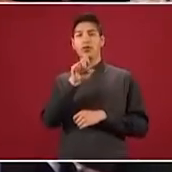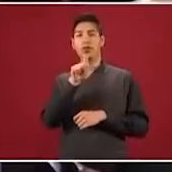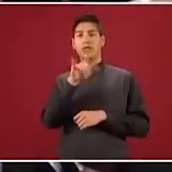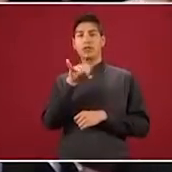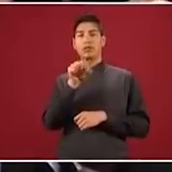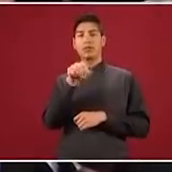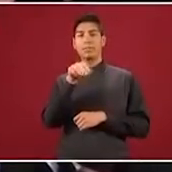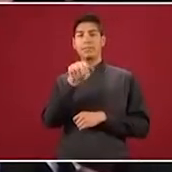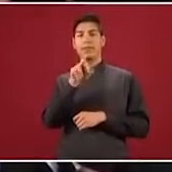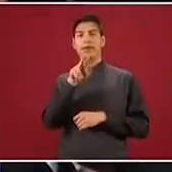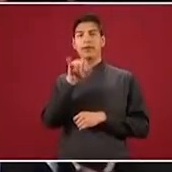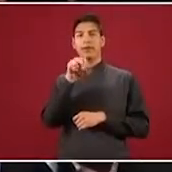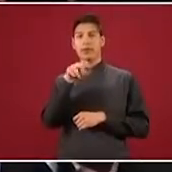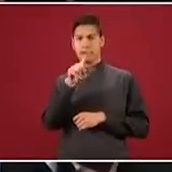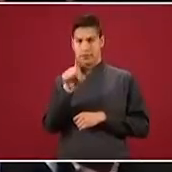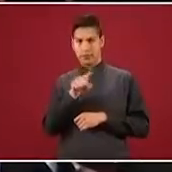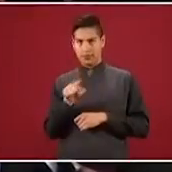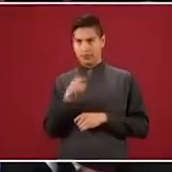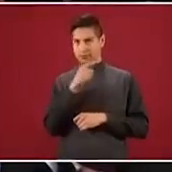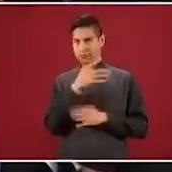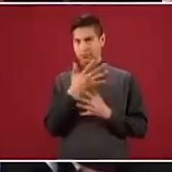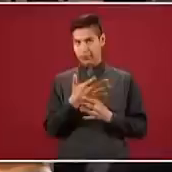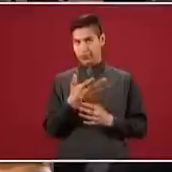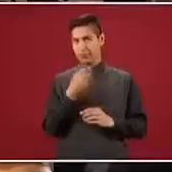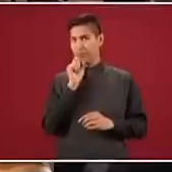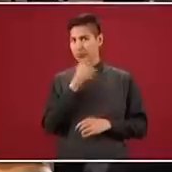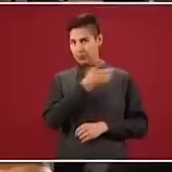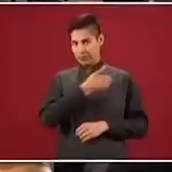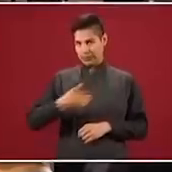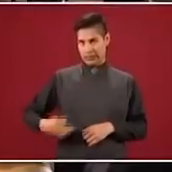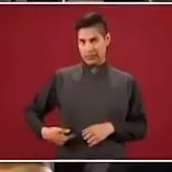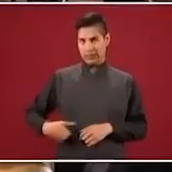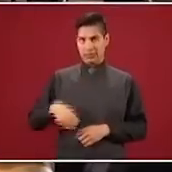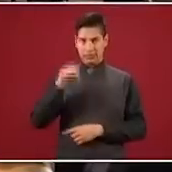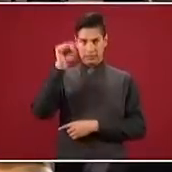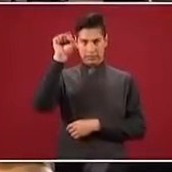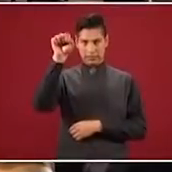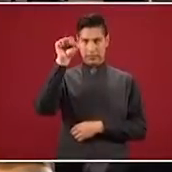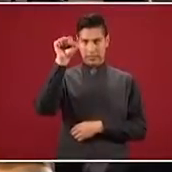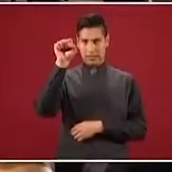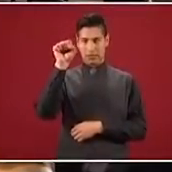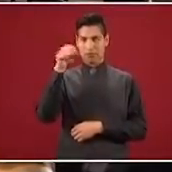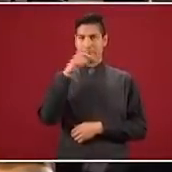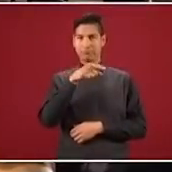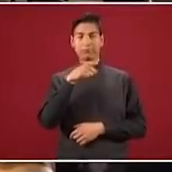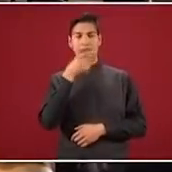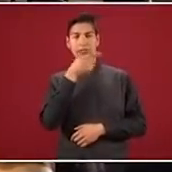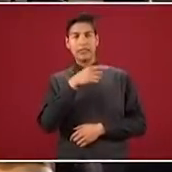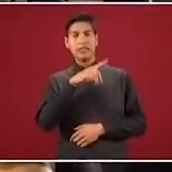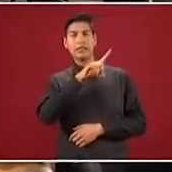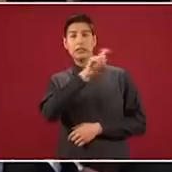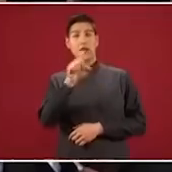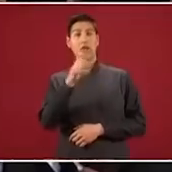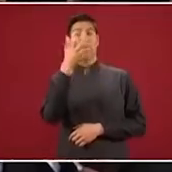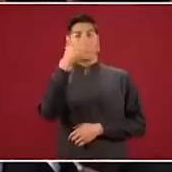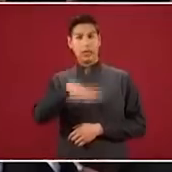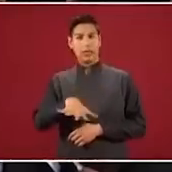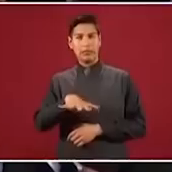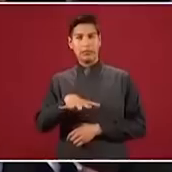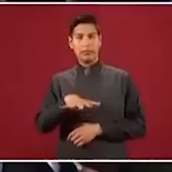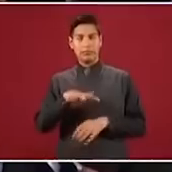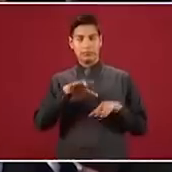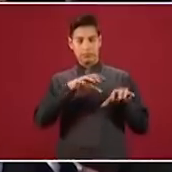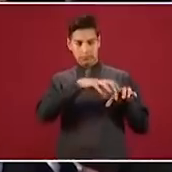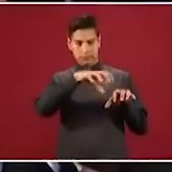Presidente, el sindicato a través de las 110 secciones recibe recursos